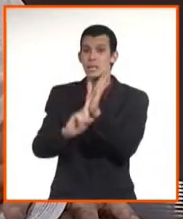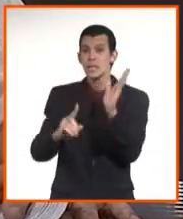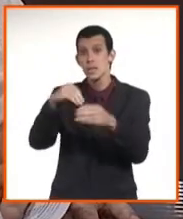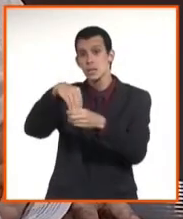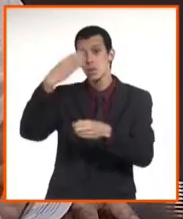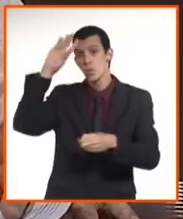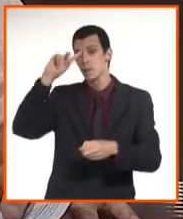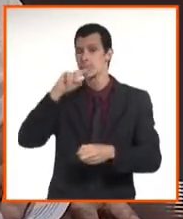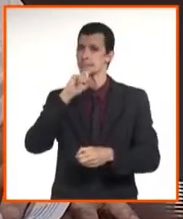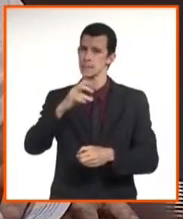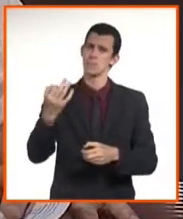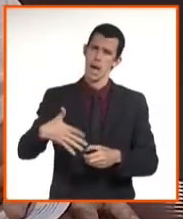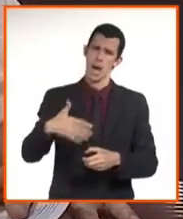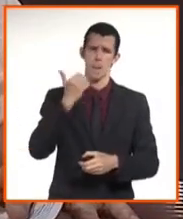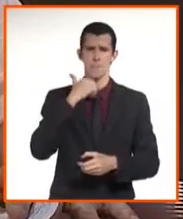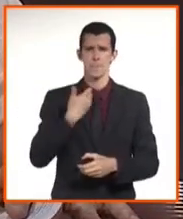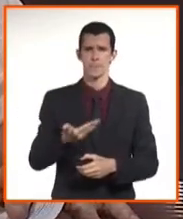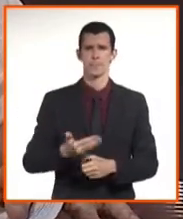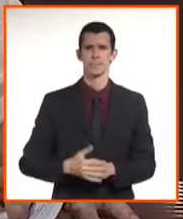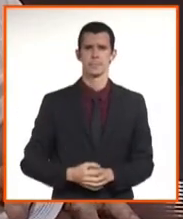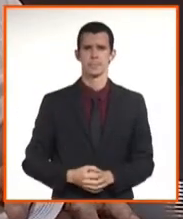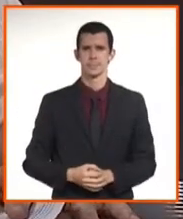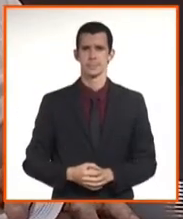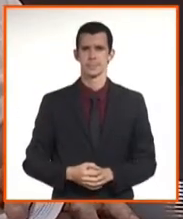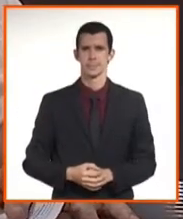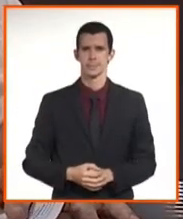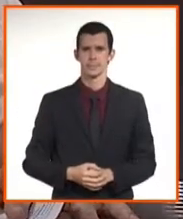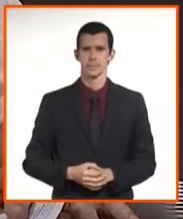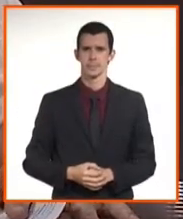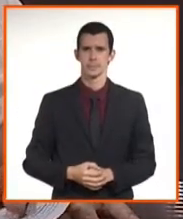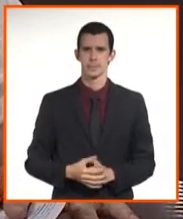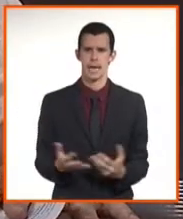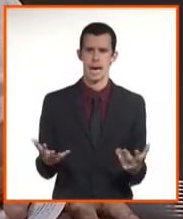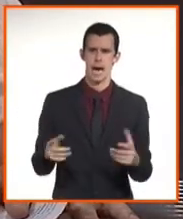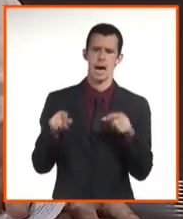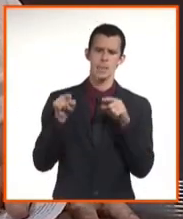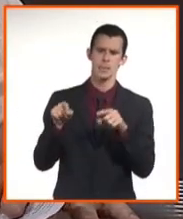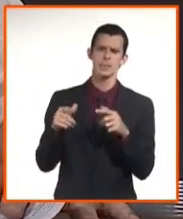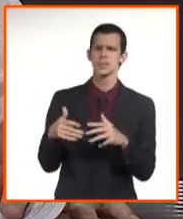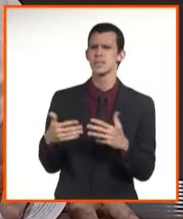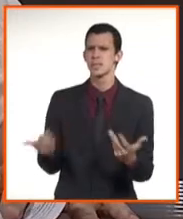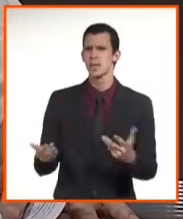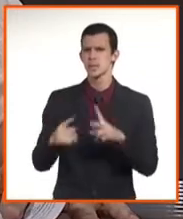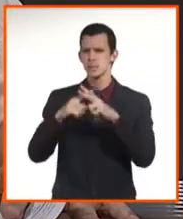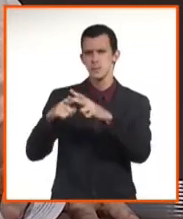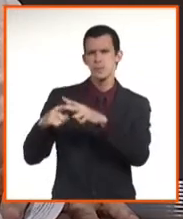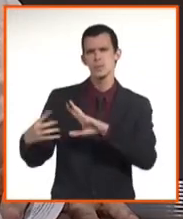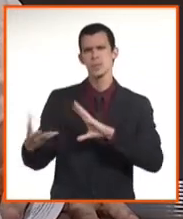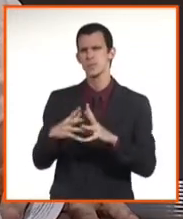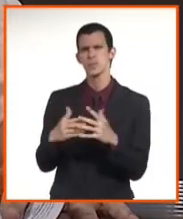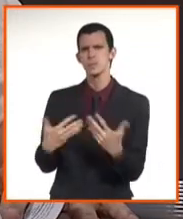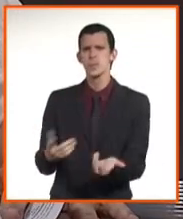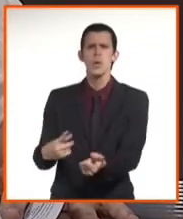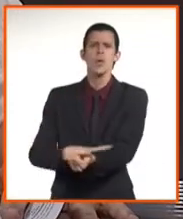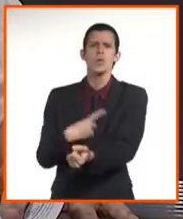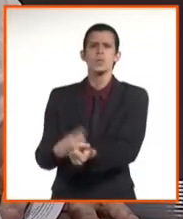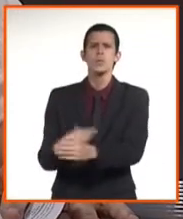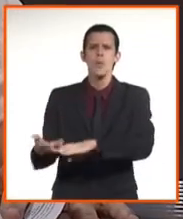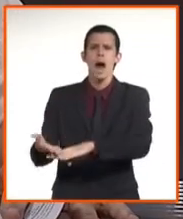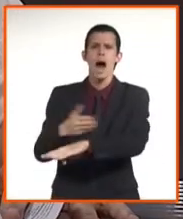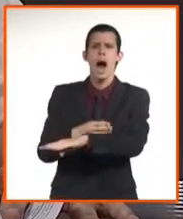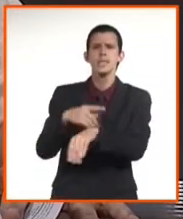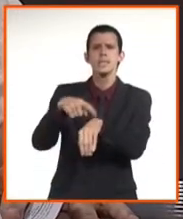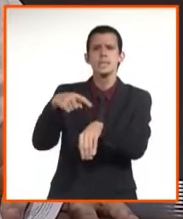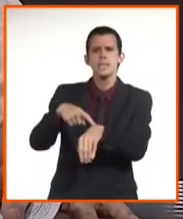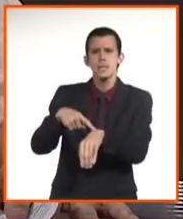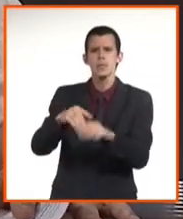instaló, se adoptó para su sostenimiento un programa de mantenimiento basado en el mantenimiento preventivo planificado sobre